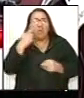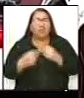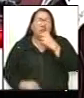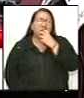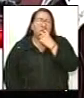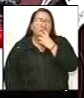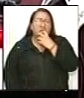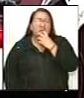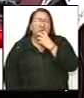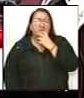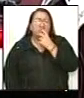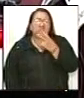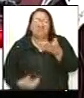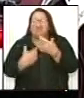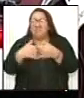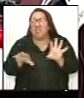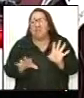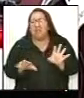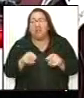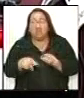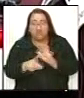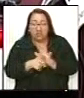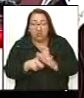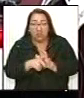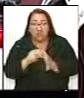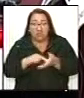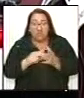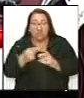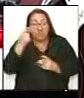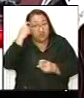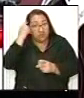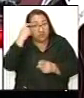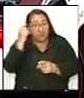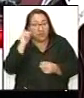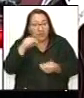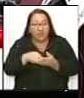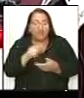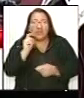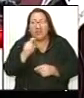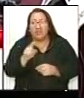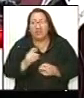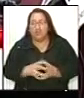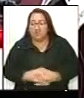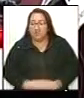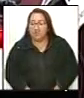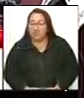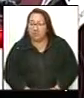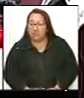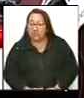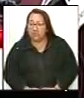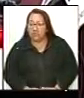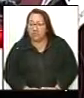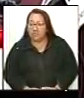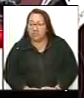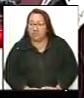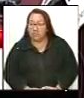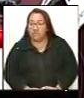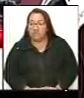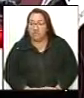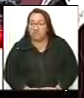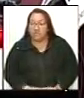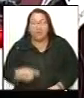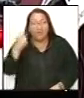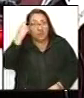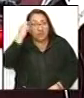es que esta ley, la ley de inteligencia, está pensada en eso, Presidenta. Está pensada en